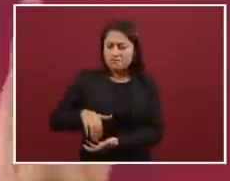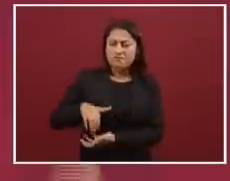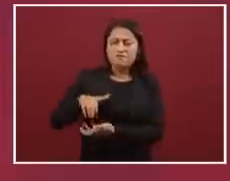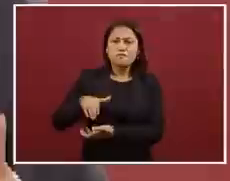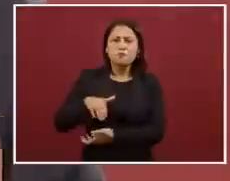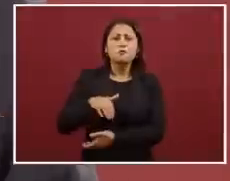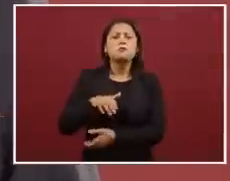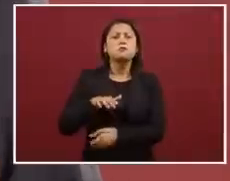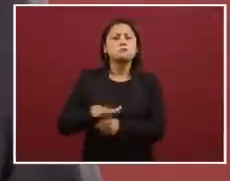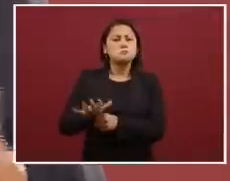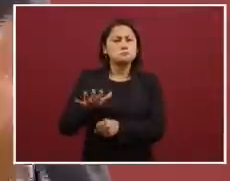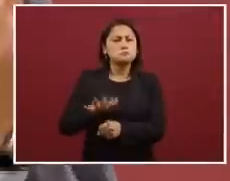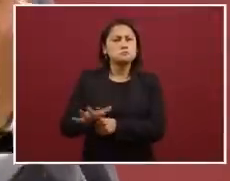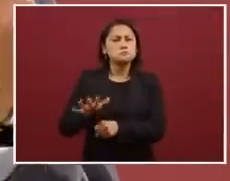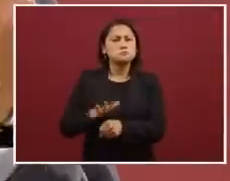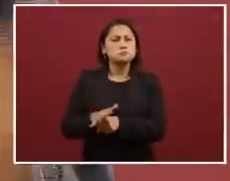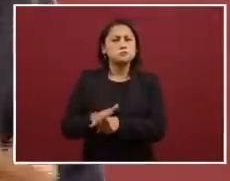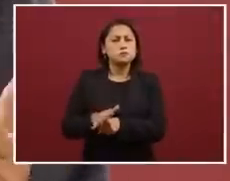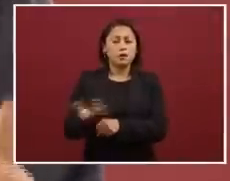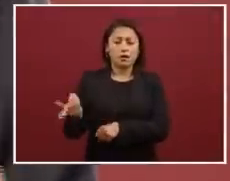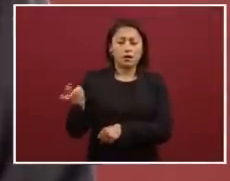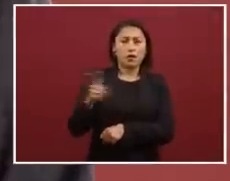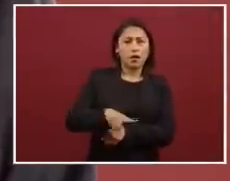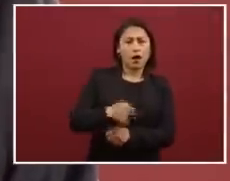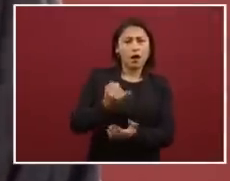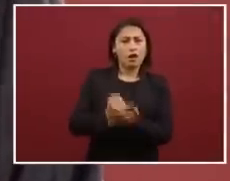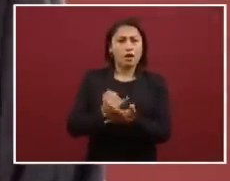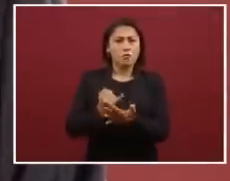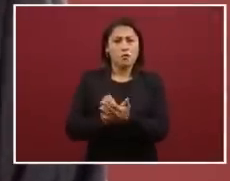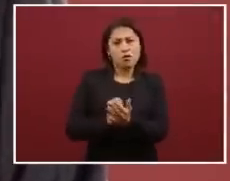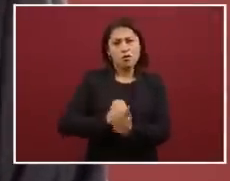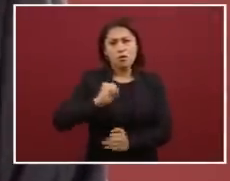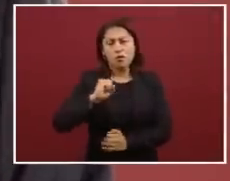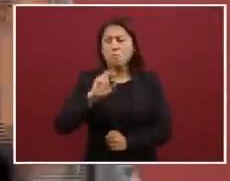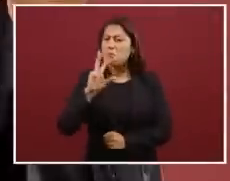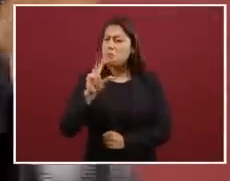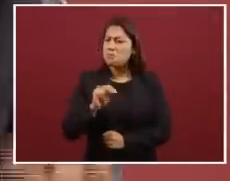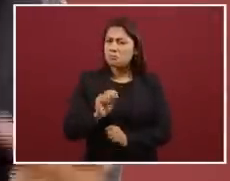No hemos aumentado impuestos, no ha habido gasolinazos,